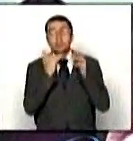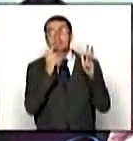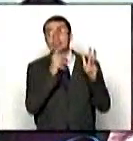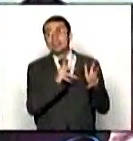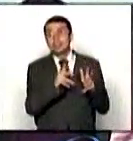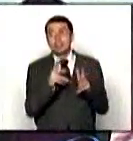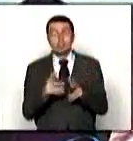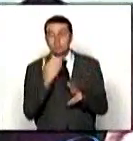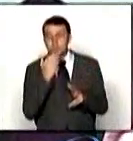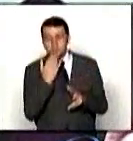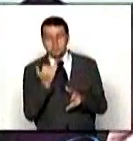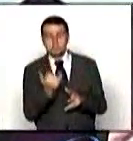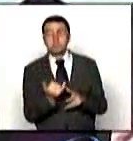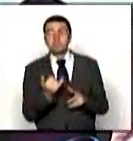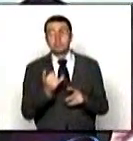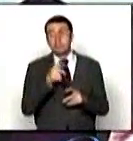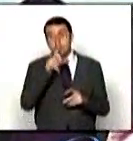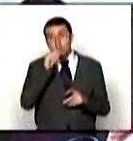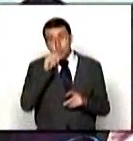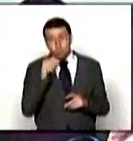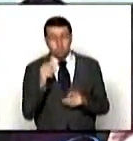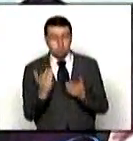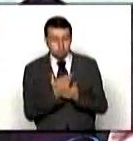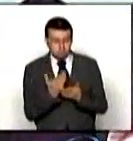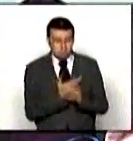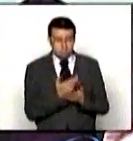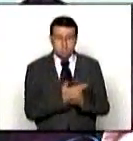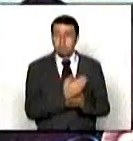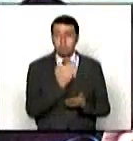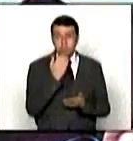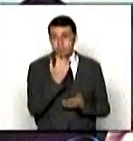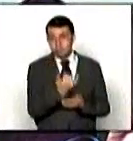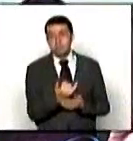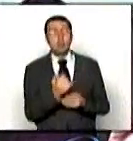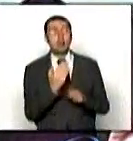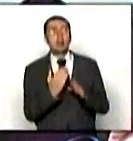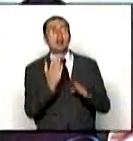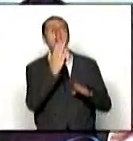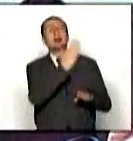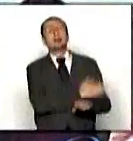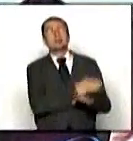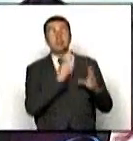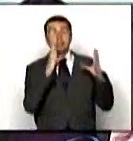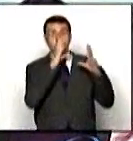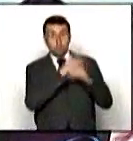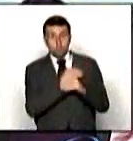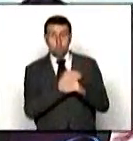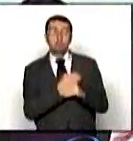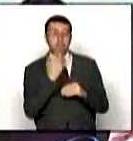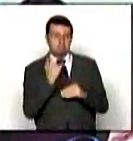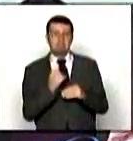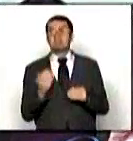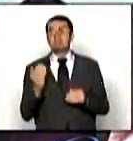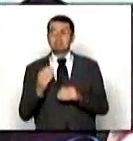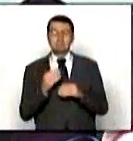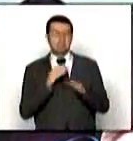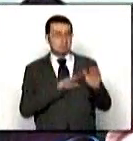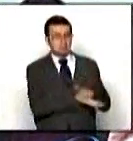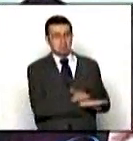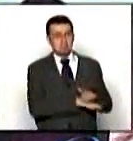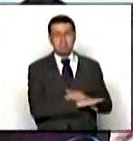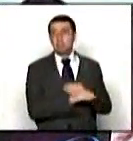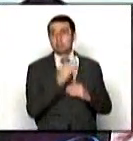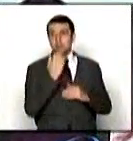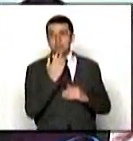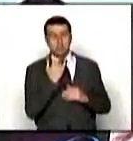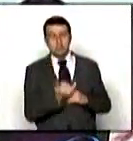sea de pechuga, de pollo, ya sea de pollo. Uno le puede hacer en las noches anterior para que el día le rinda y no tener que madrugar mucho. Puede preparar un